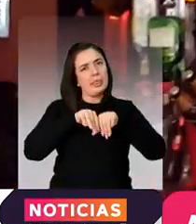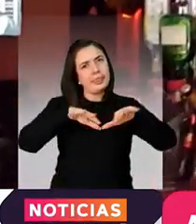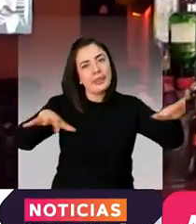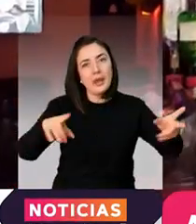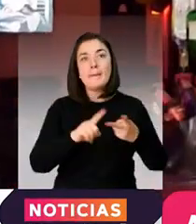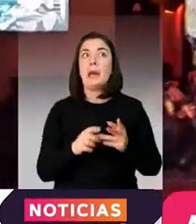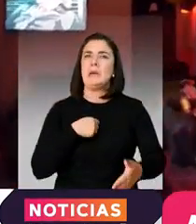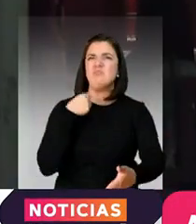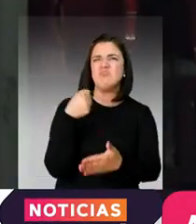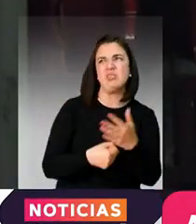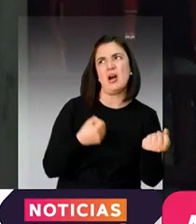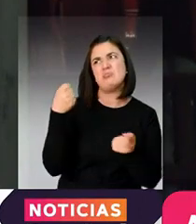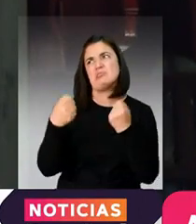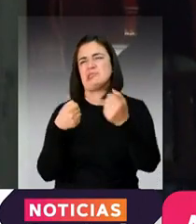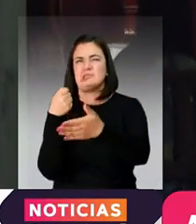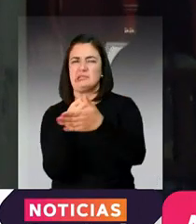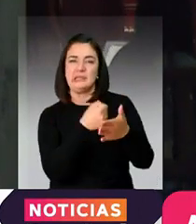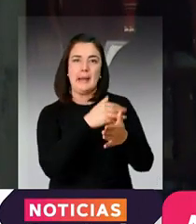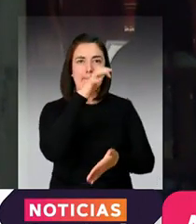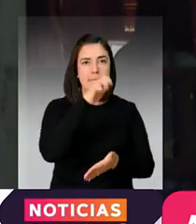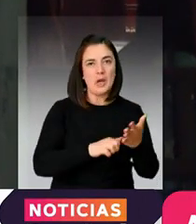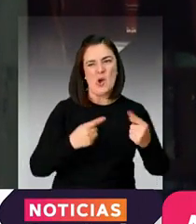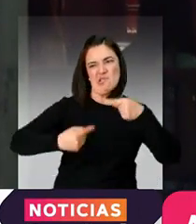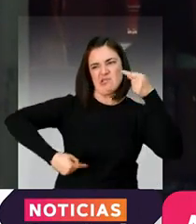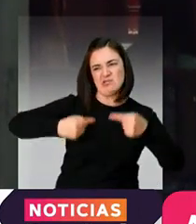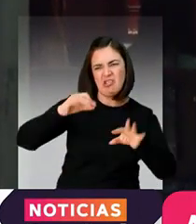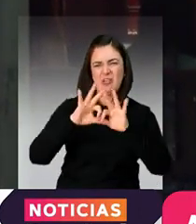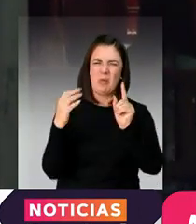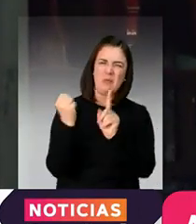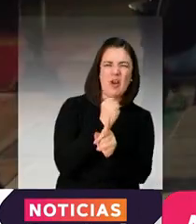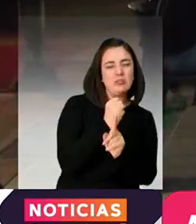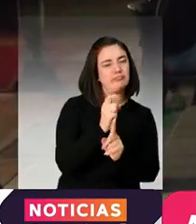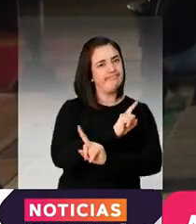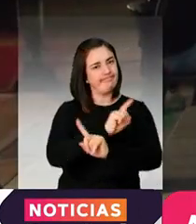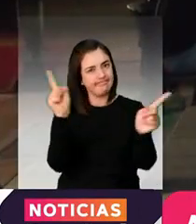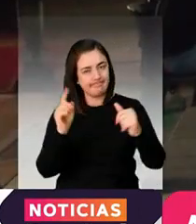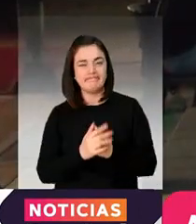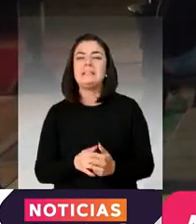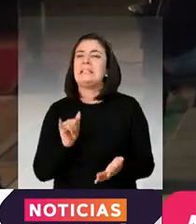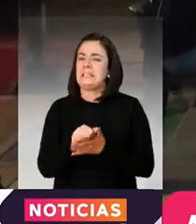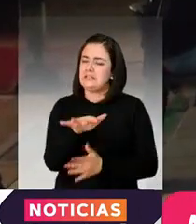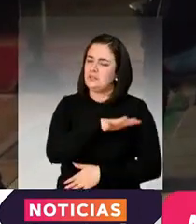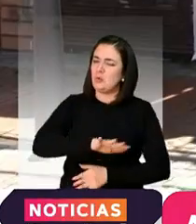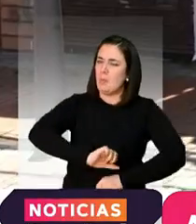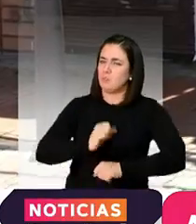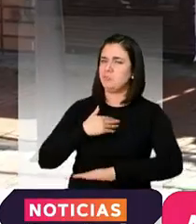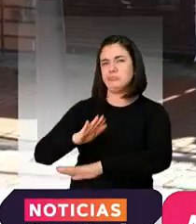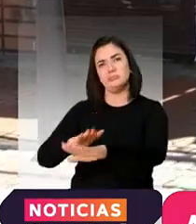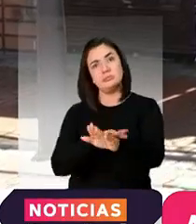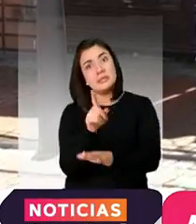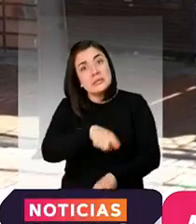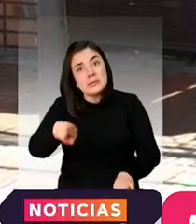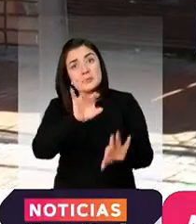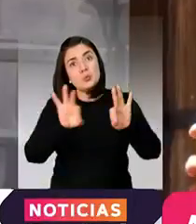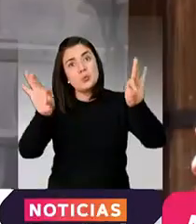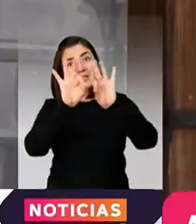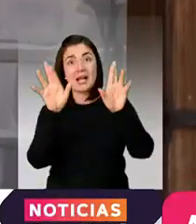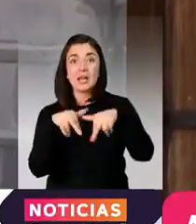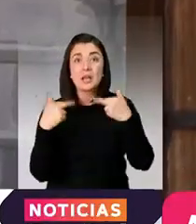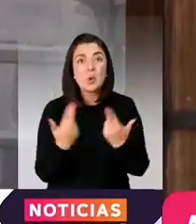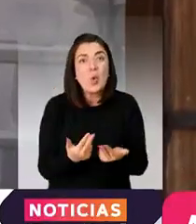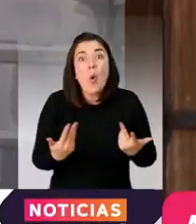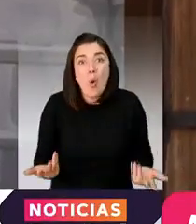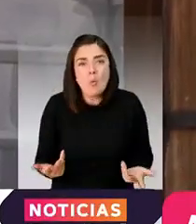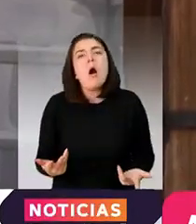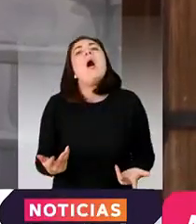o riñas que pueden alterar la tranquilidad familiar. El distrito insiste a la ciudadanía que las reuniones familiares se lleven a cabo